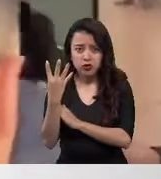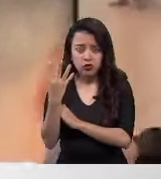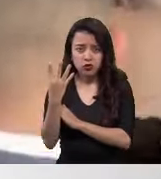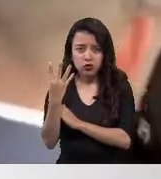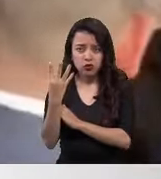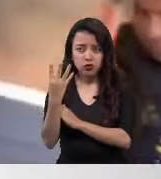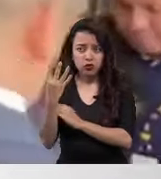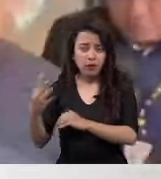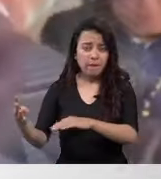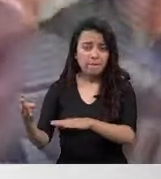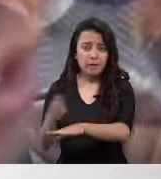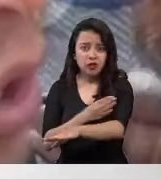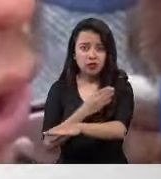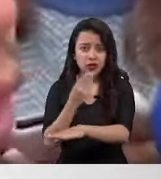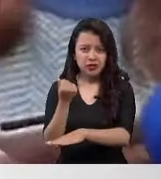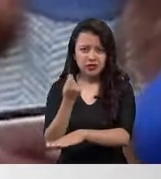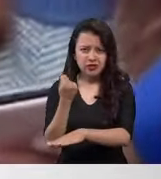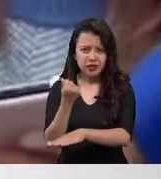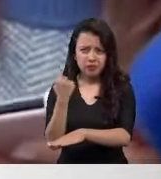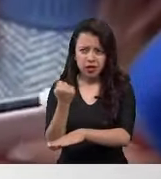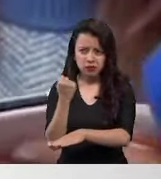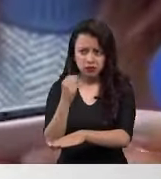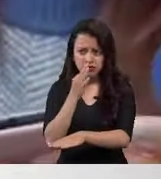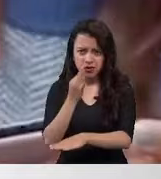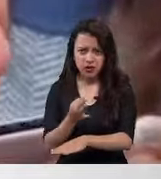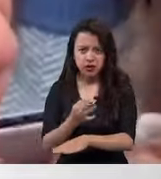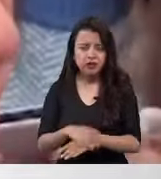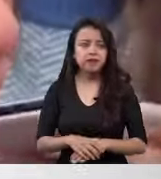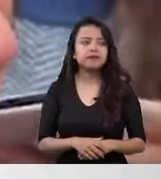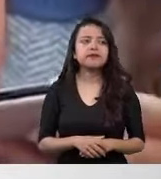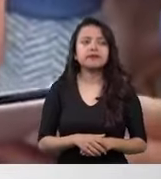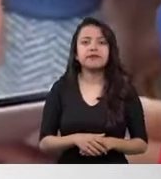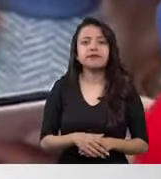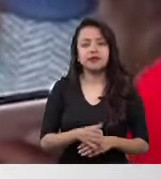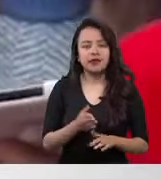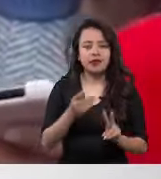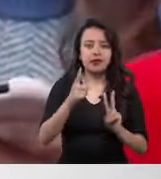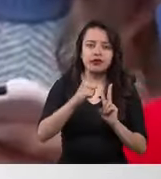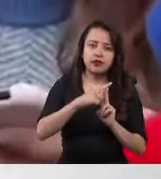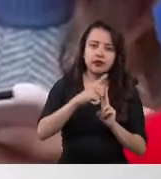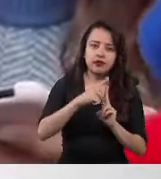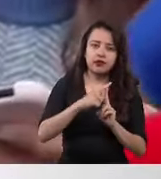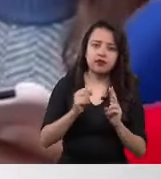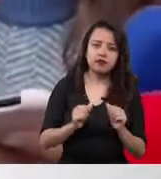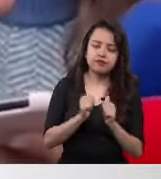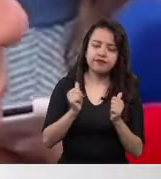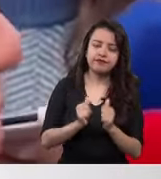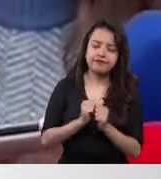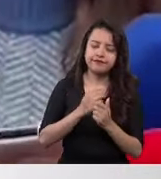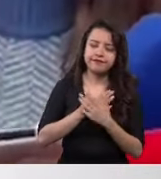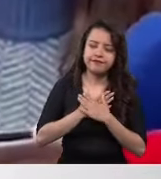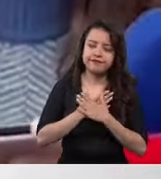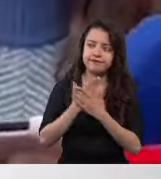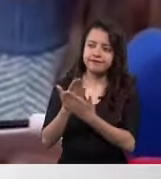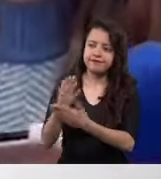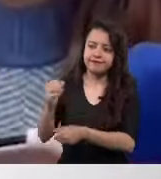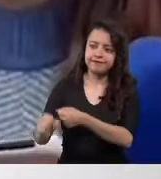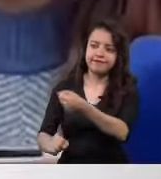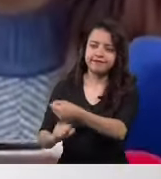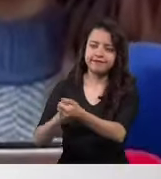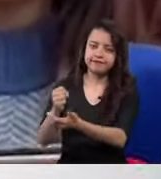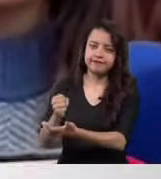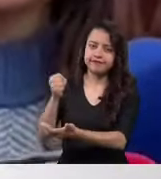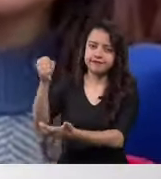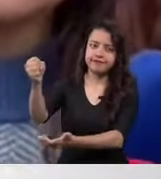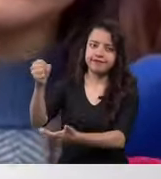FIC, del Fondo de Inversión Colectiva, que generosamente Olmedo, que pues ya sabemos tenía su corazón allá en Uribia, le entregó a ese municipio,